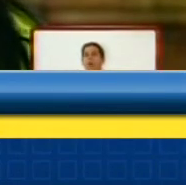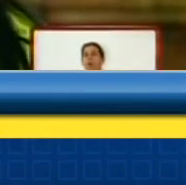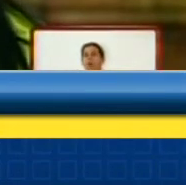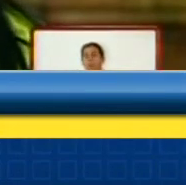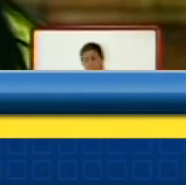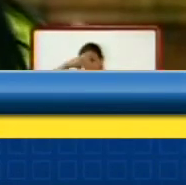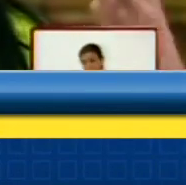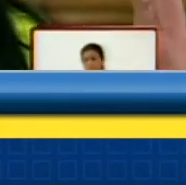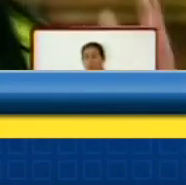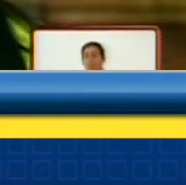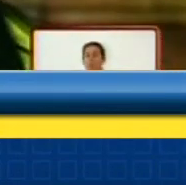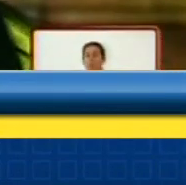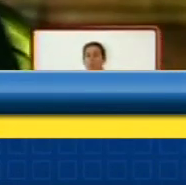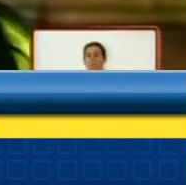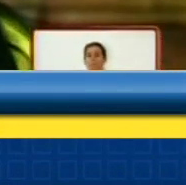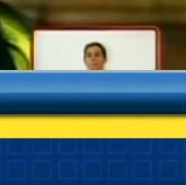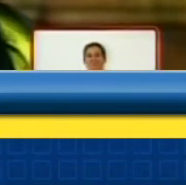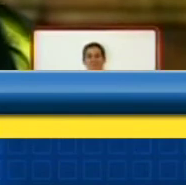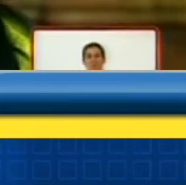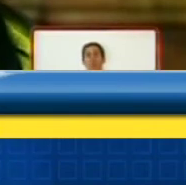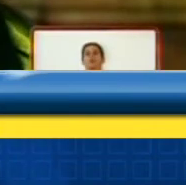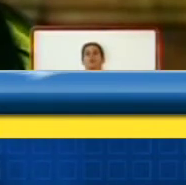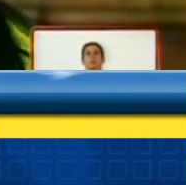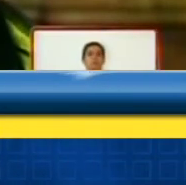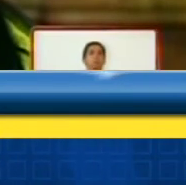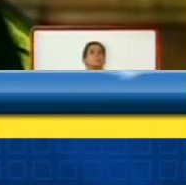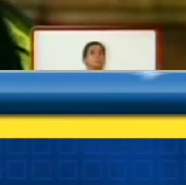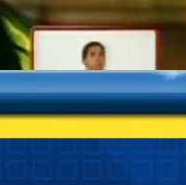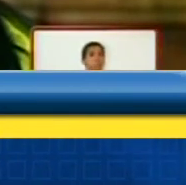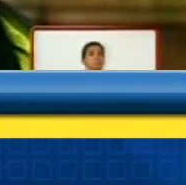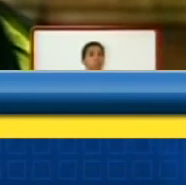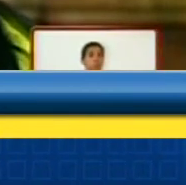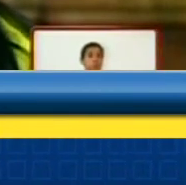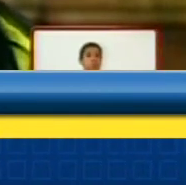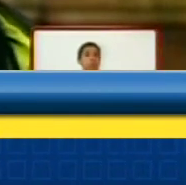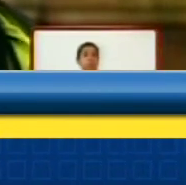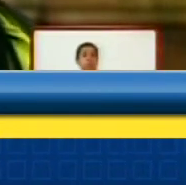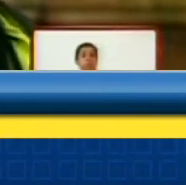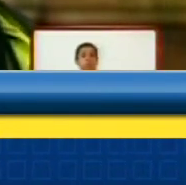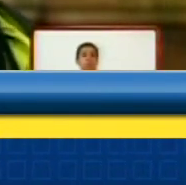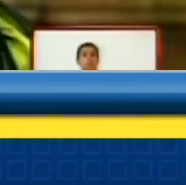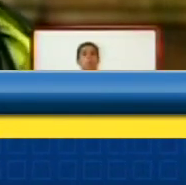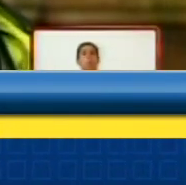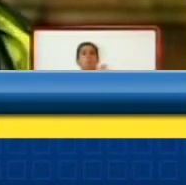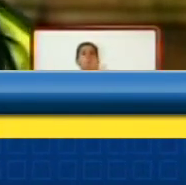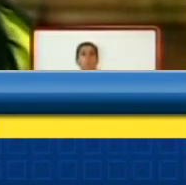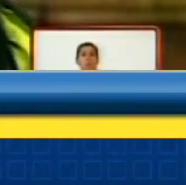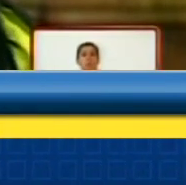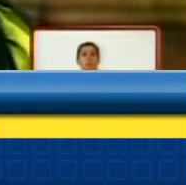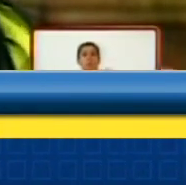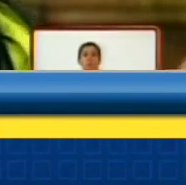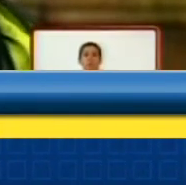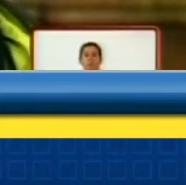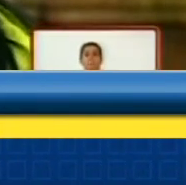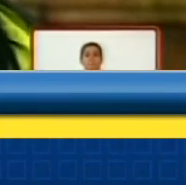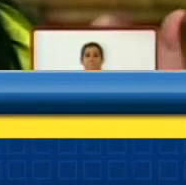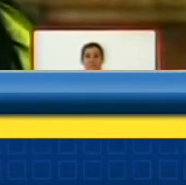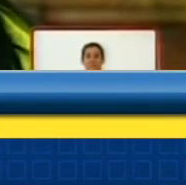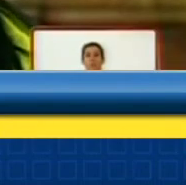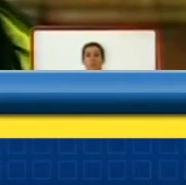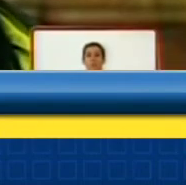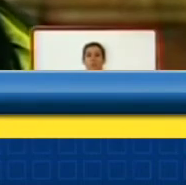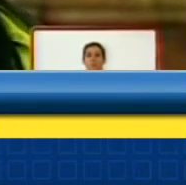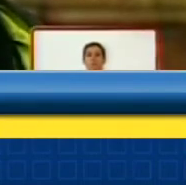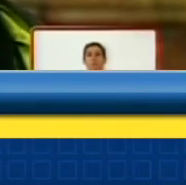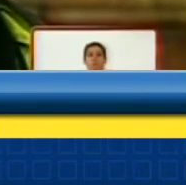también de alto porcentaje de violencia sin ningún tipo de criterio en su selección. Nosotros, este llamado